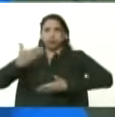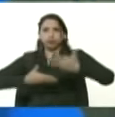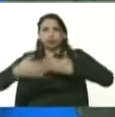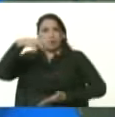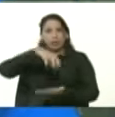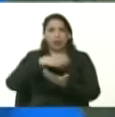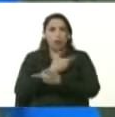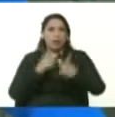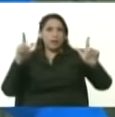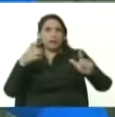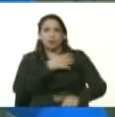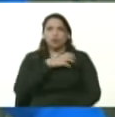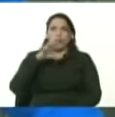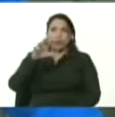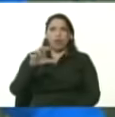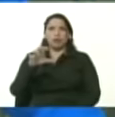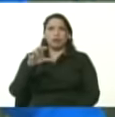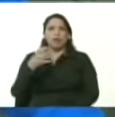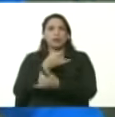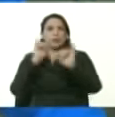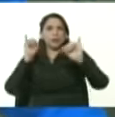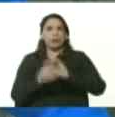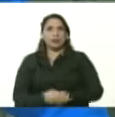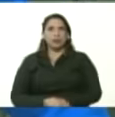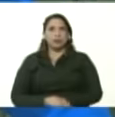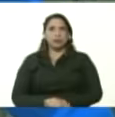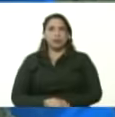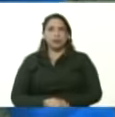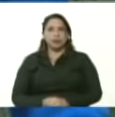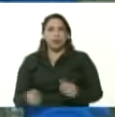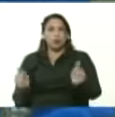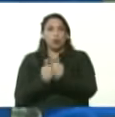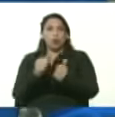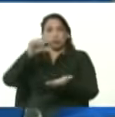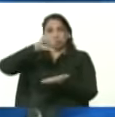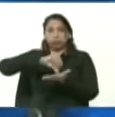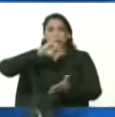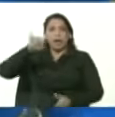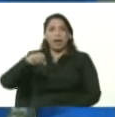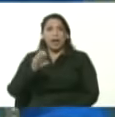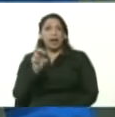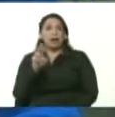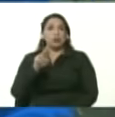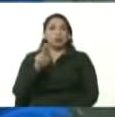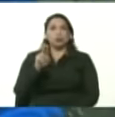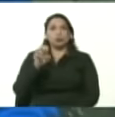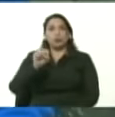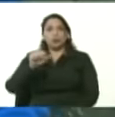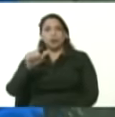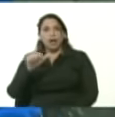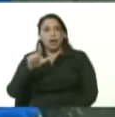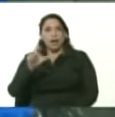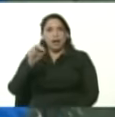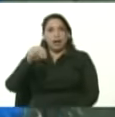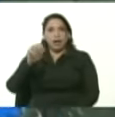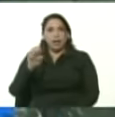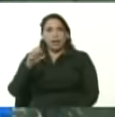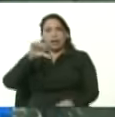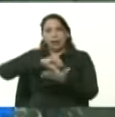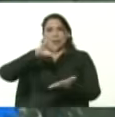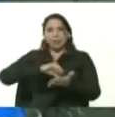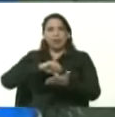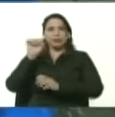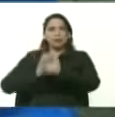Estado libre, soberano e independiente, con Jerusalén Oriental como su capital. Rechazamos